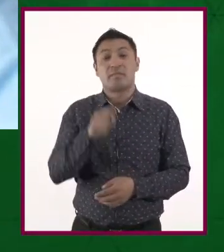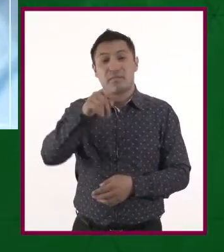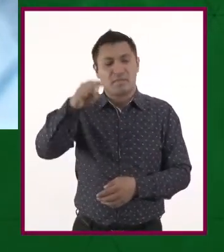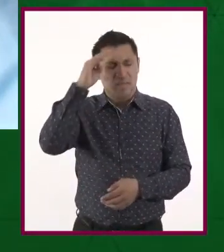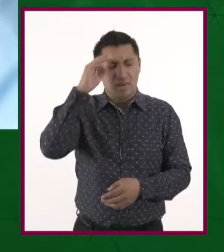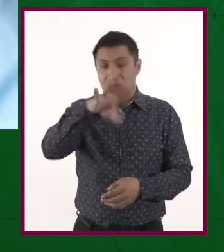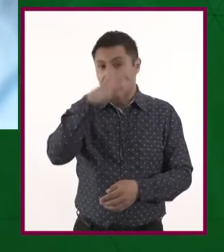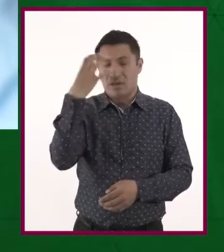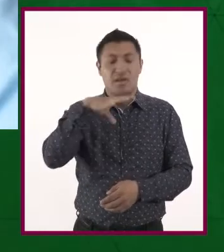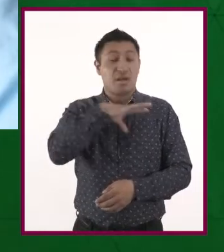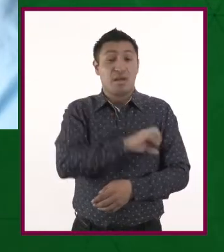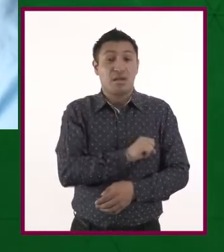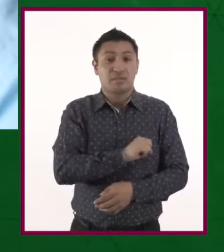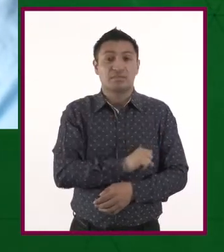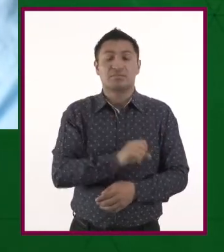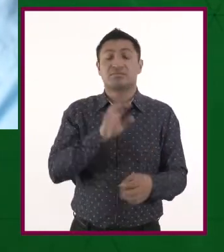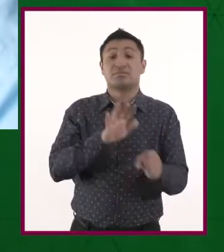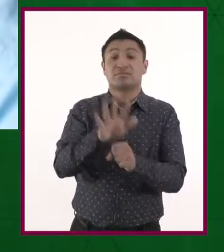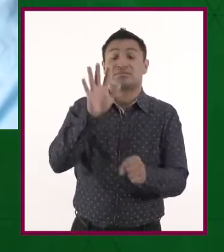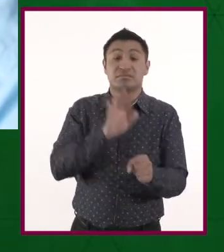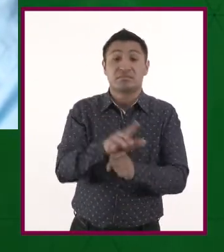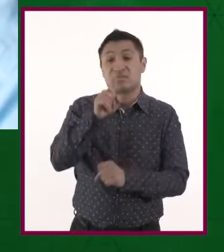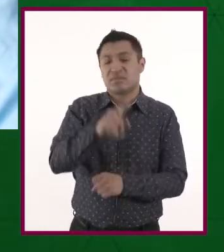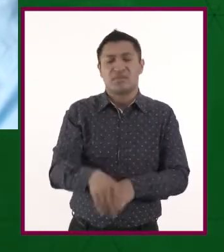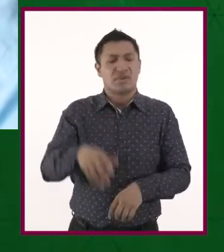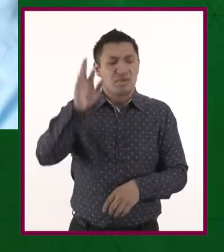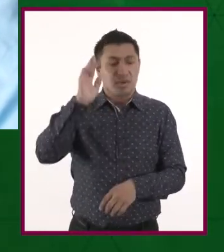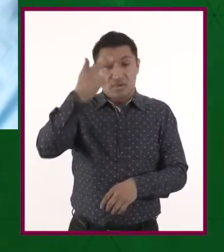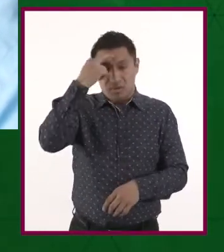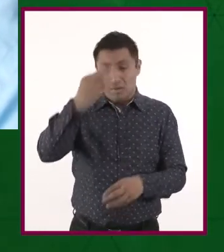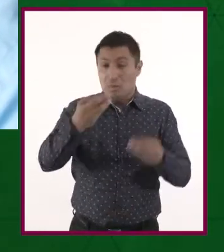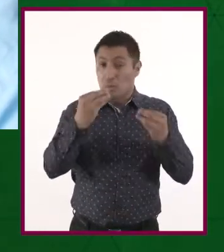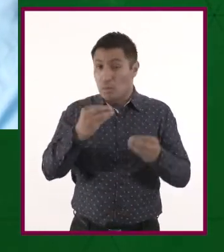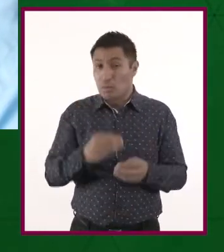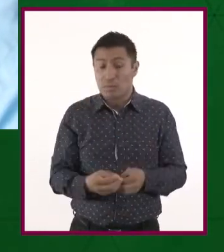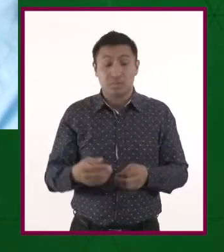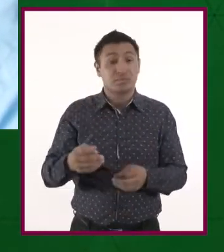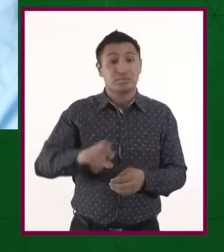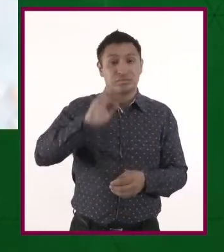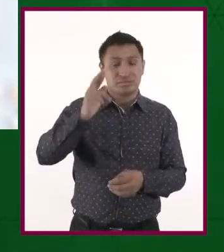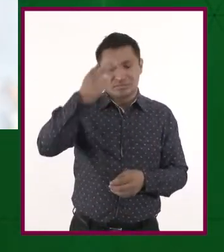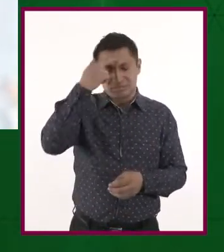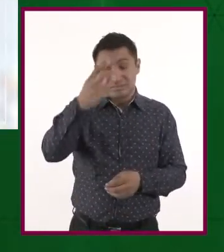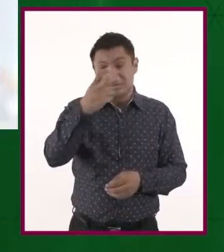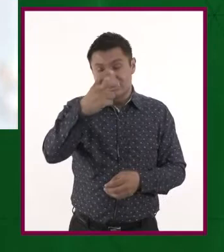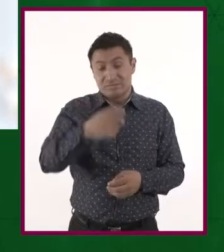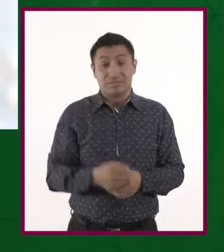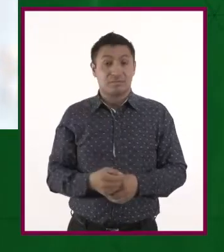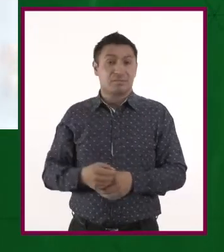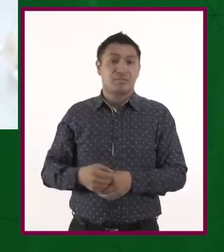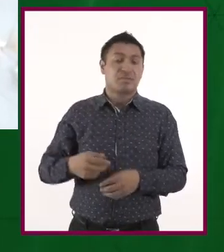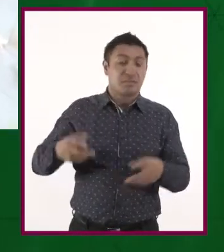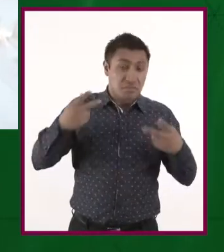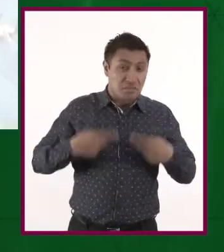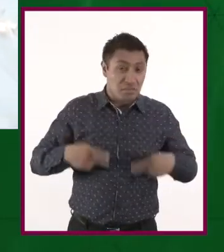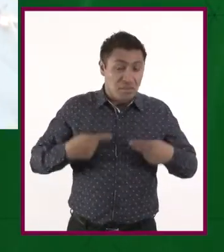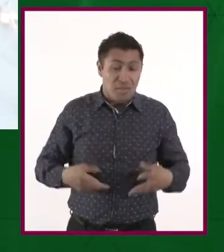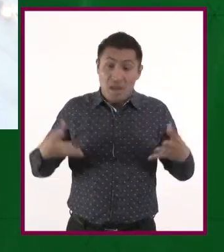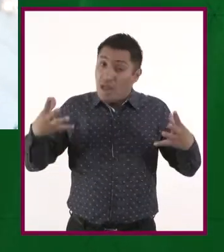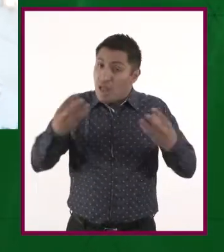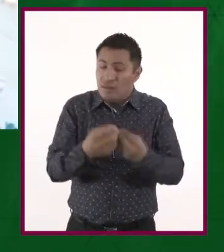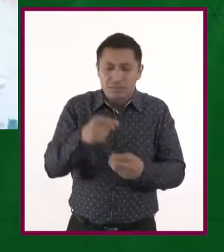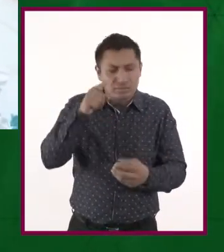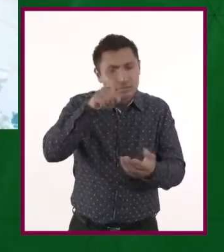en tu foto favorita, aquella de la que tienes grandes recuerdos. Trae a tu mente ese momento, las personas que estuvieron